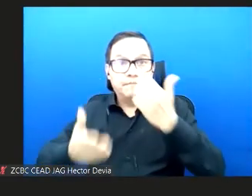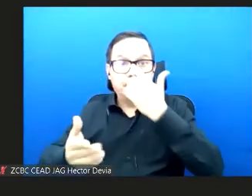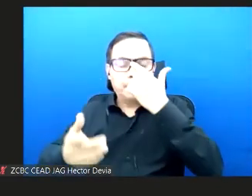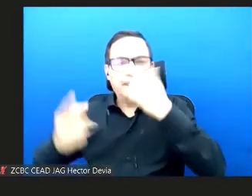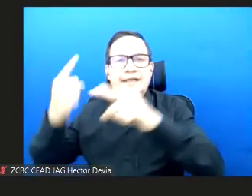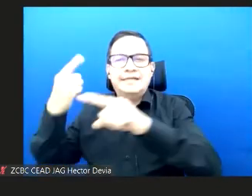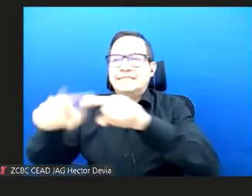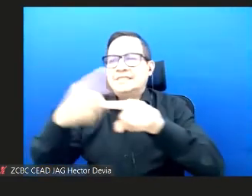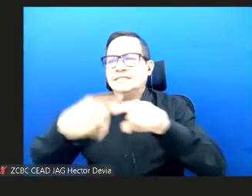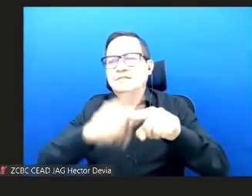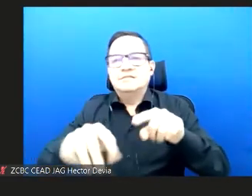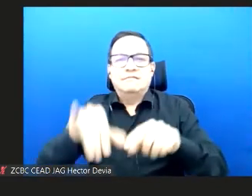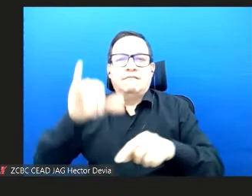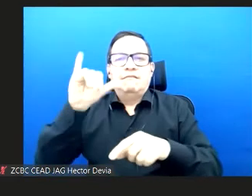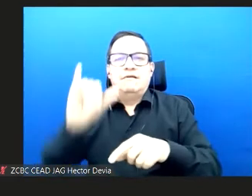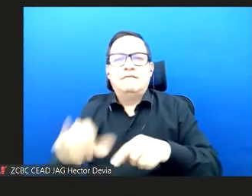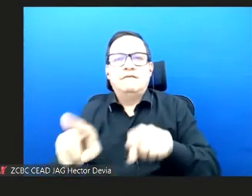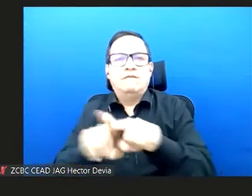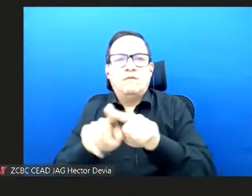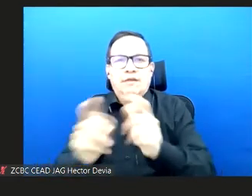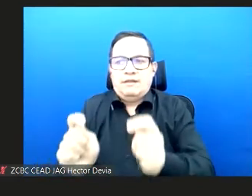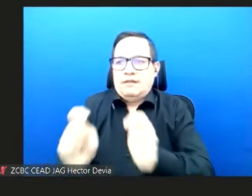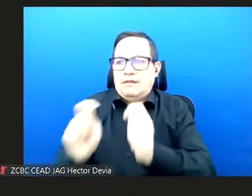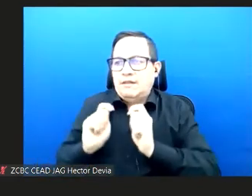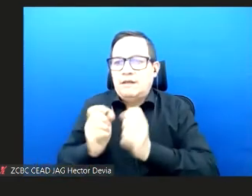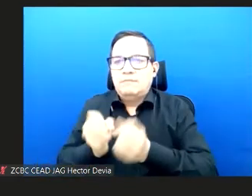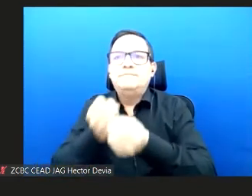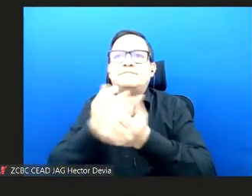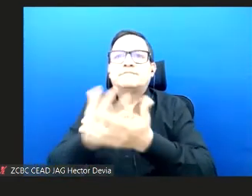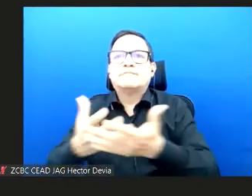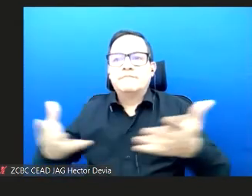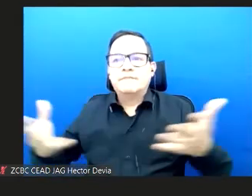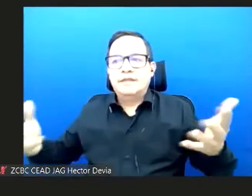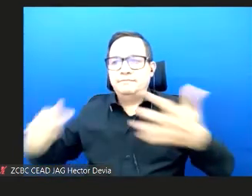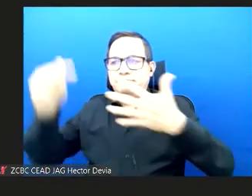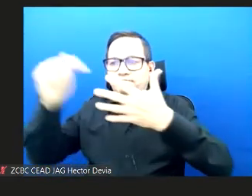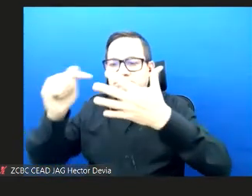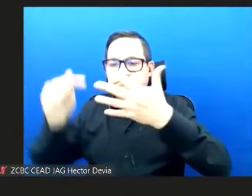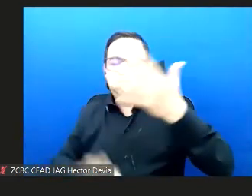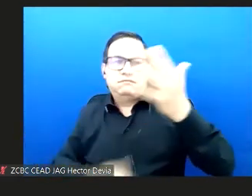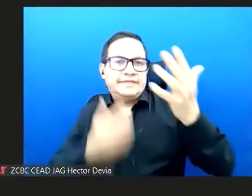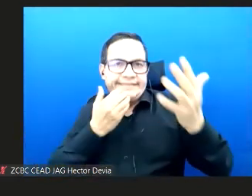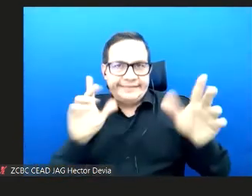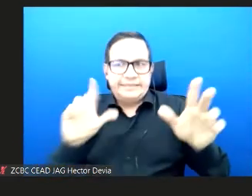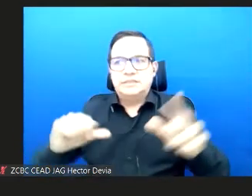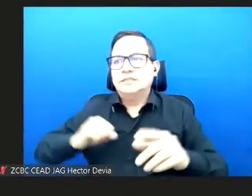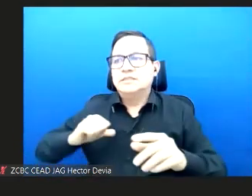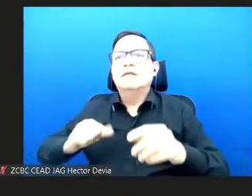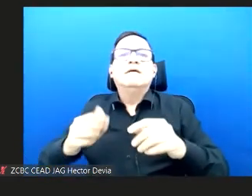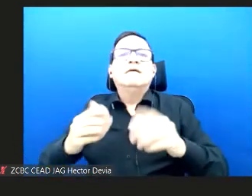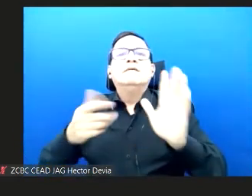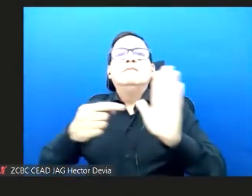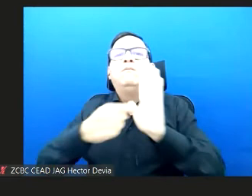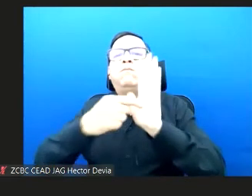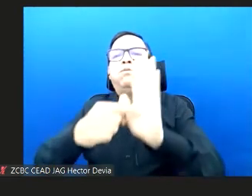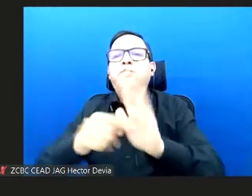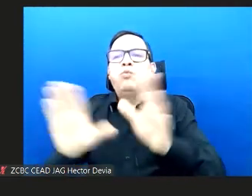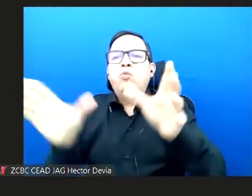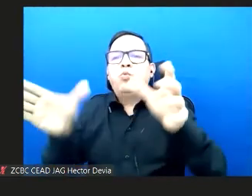limitado de elementos, ¿sí? Entonces tenemos el ejemplo del conjunto